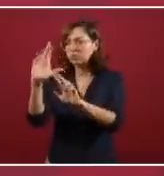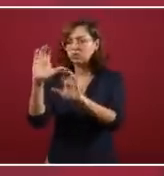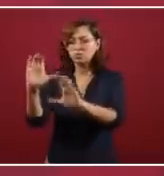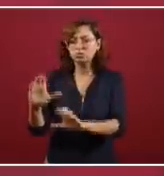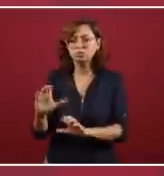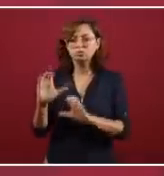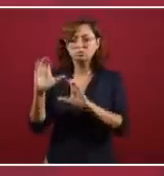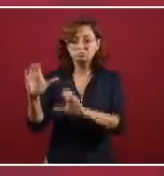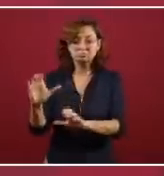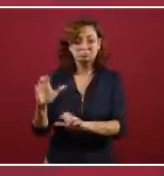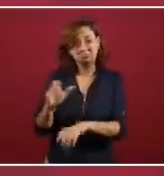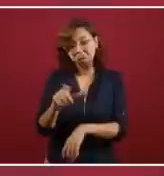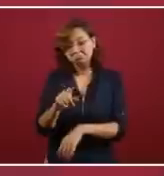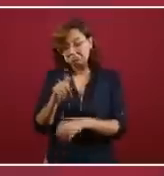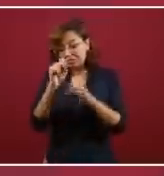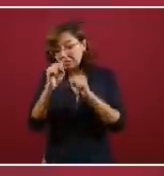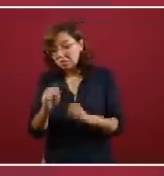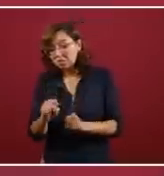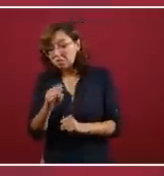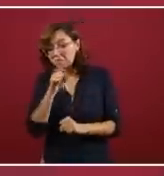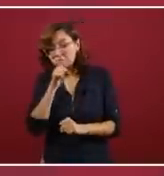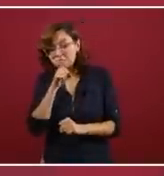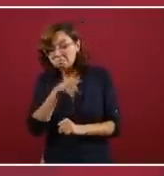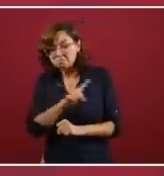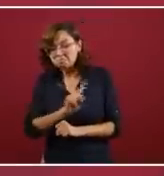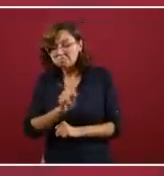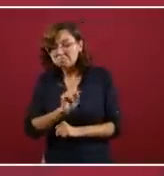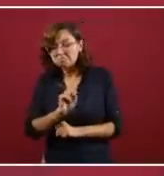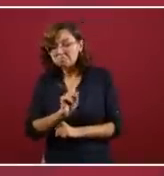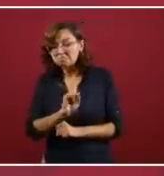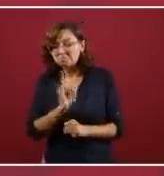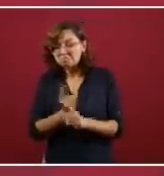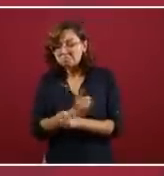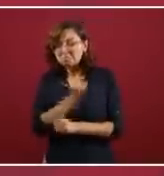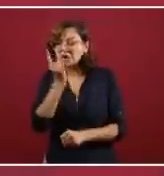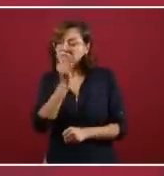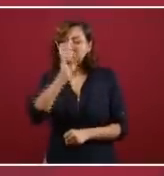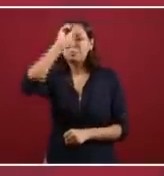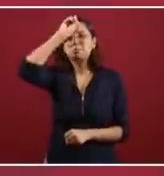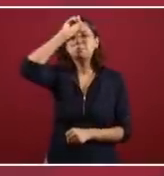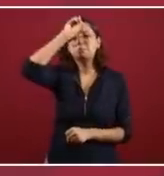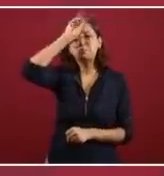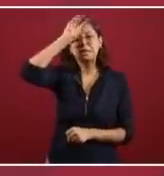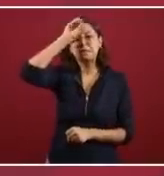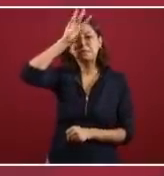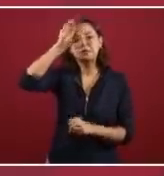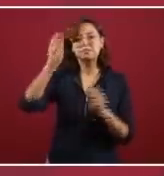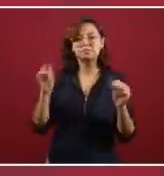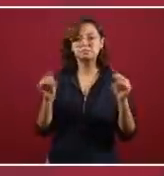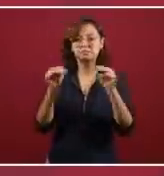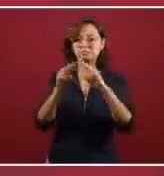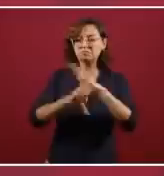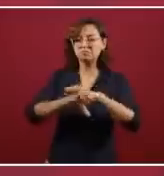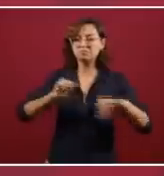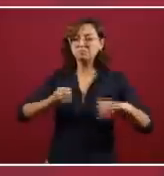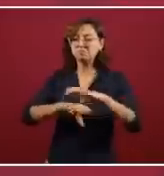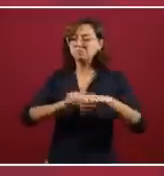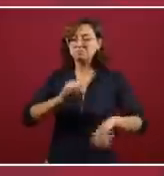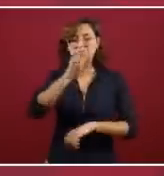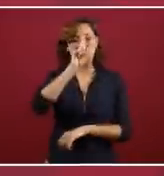las concesiones de explotación minera que destruyen el territorio.